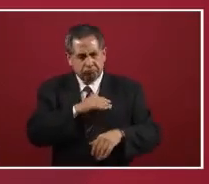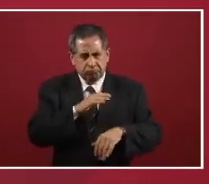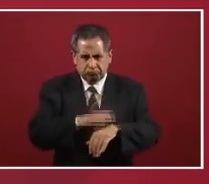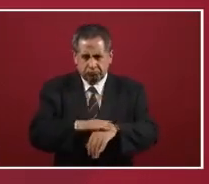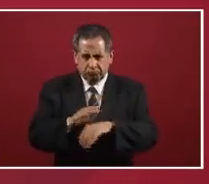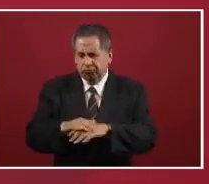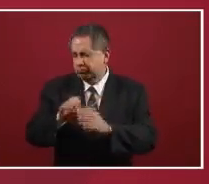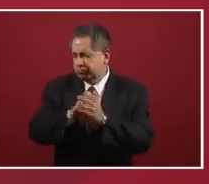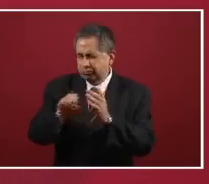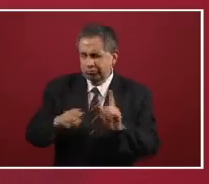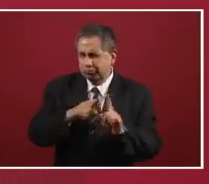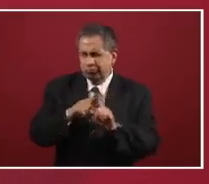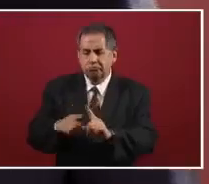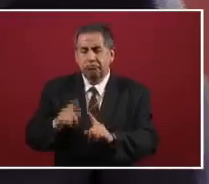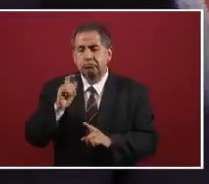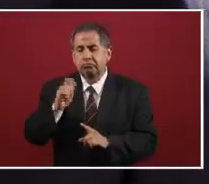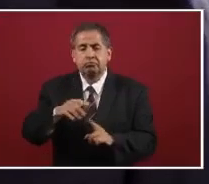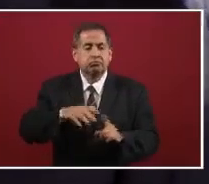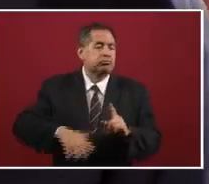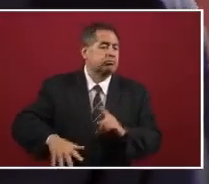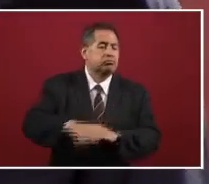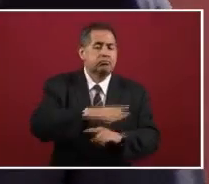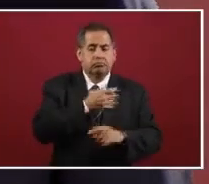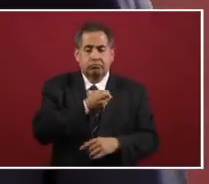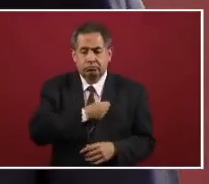pongo un caso, todo lo que es el sector salud.